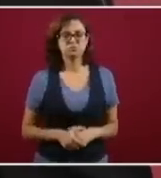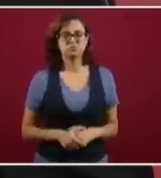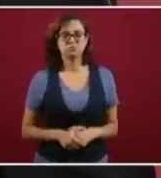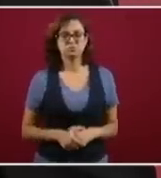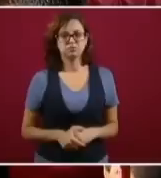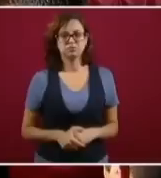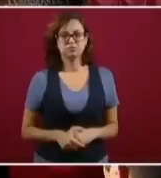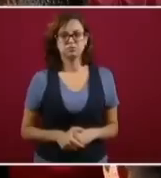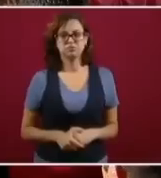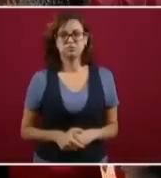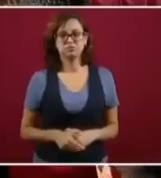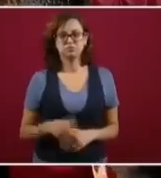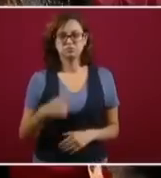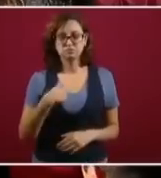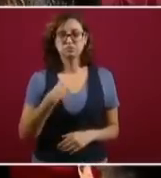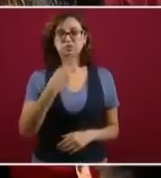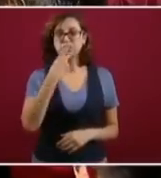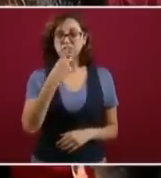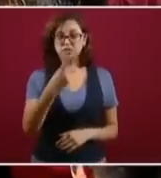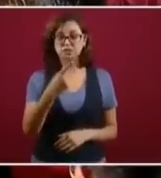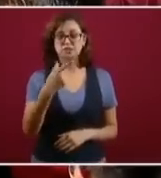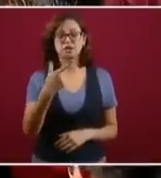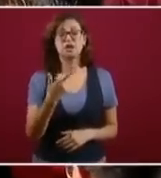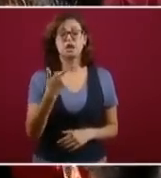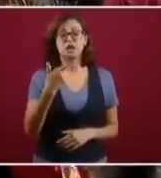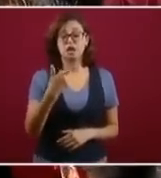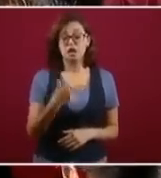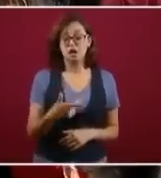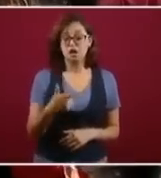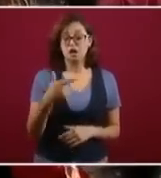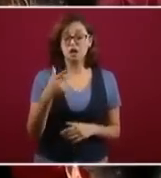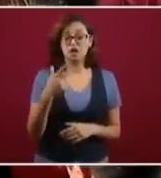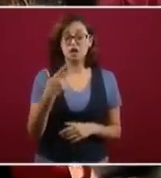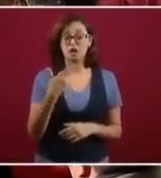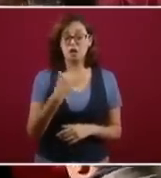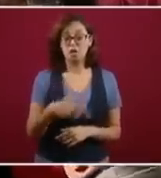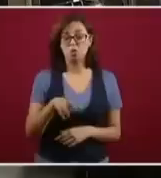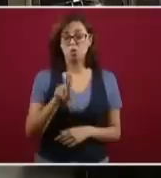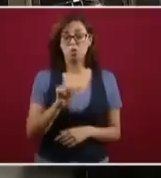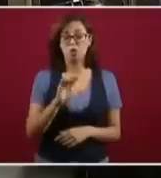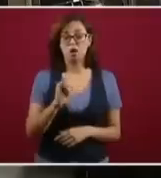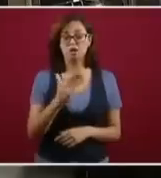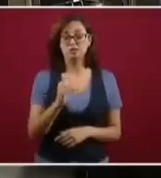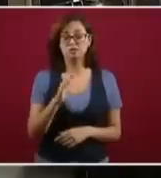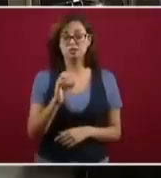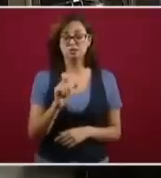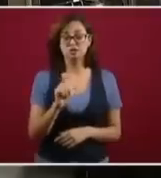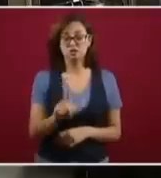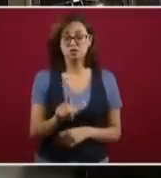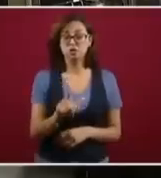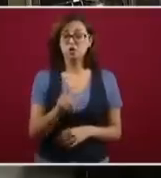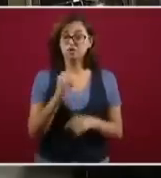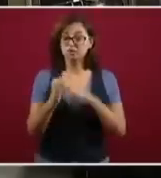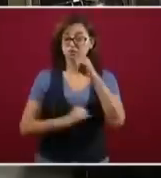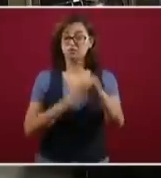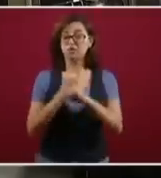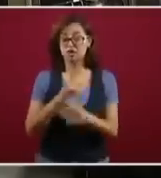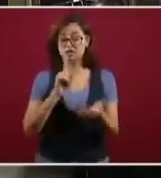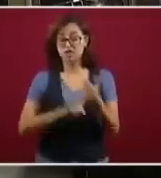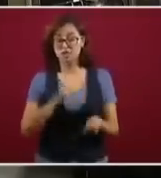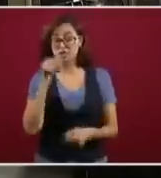Le dije, presidente, le dije que el huachicol estaba, el huachicol internacional estaba ahí en PMI.